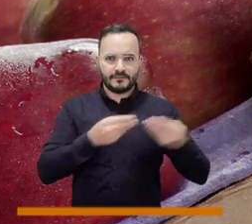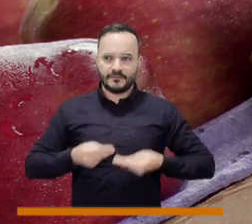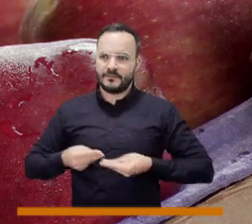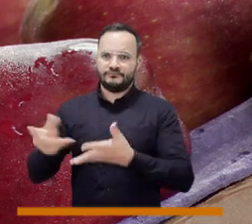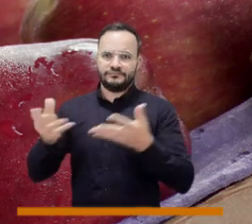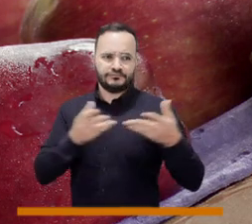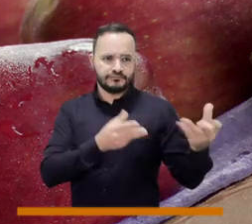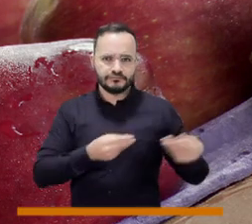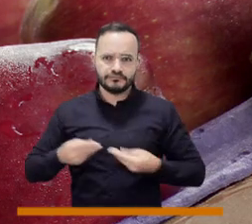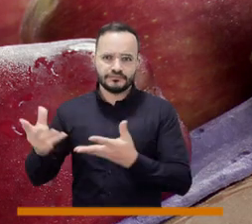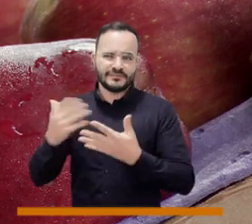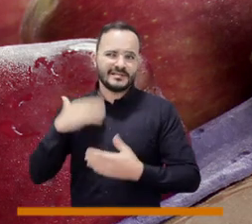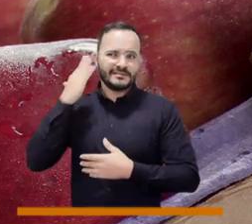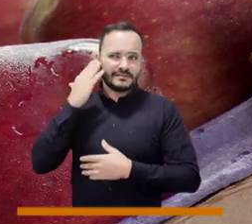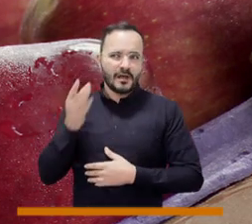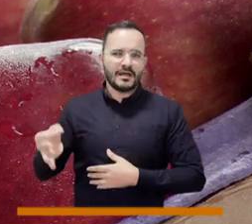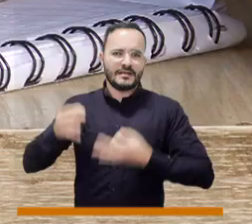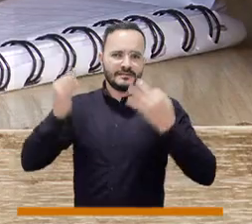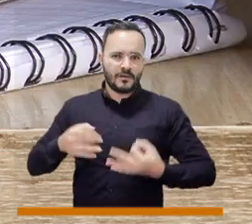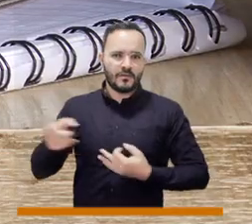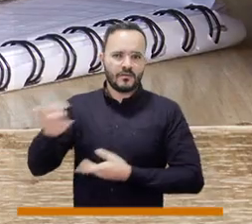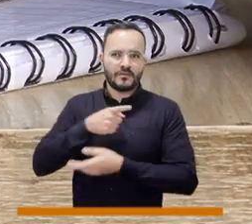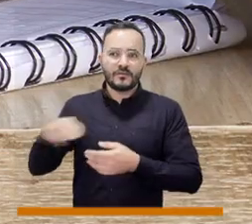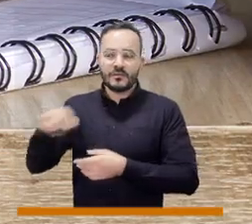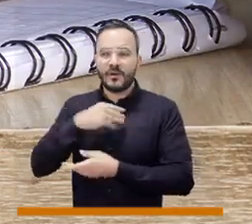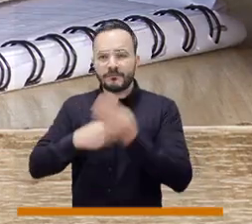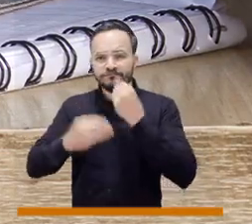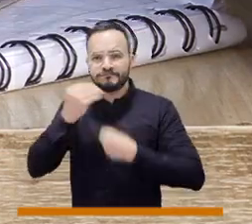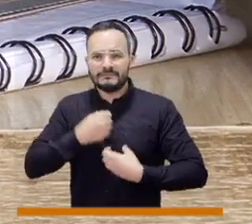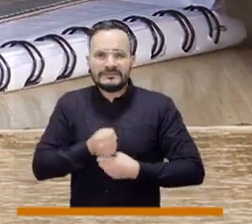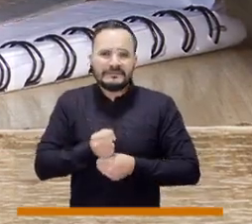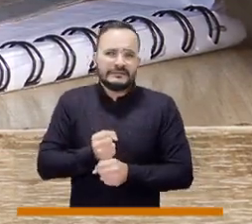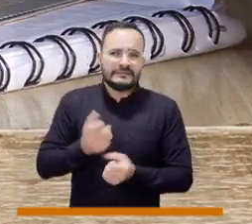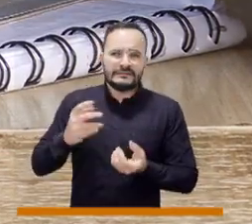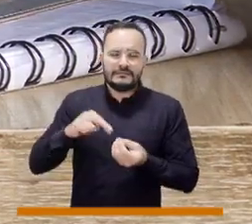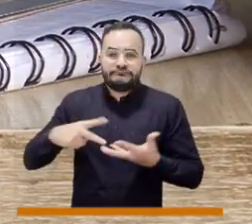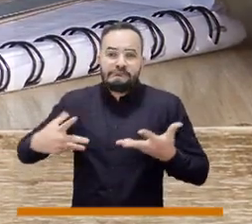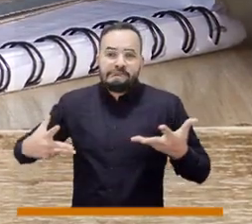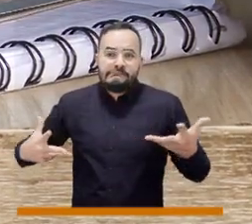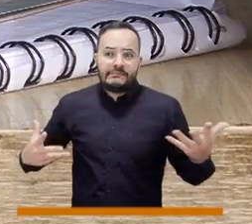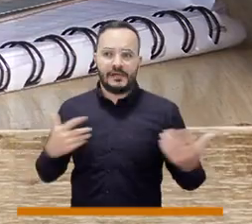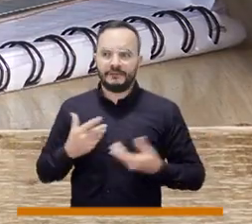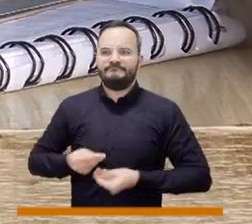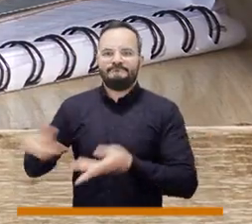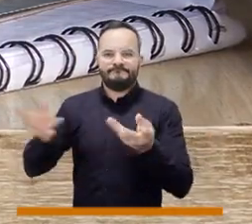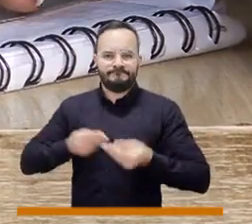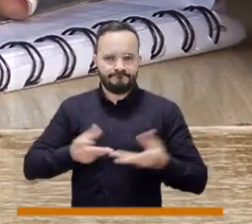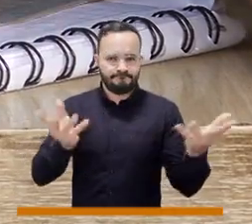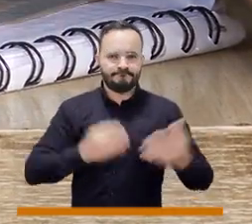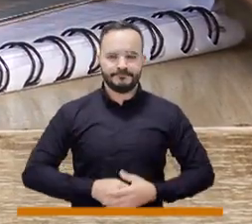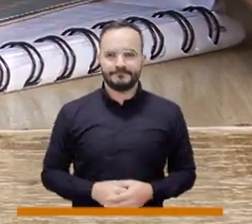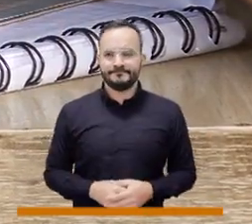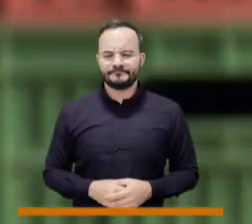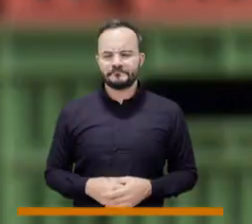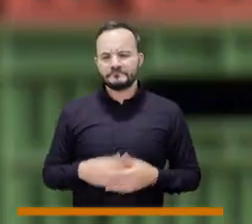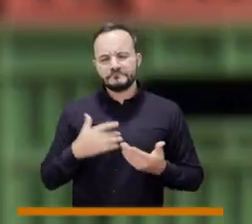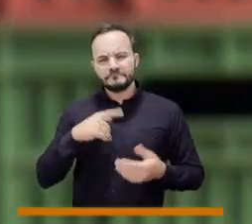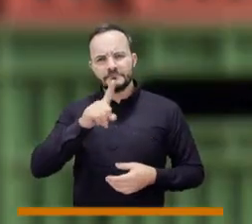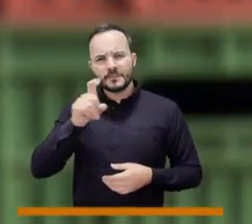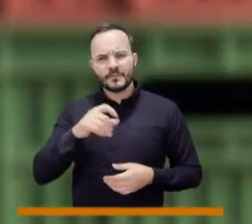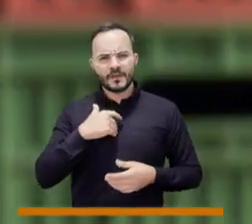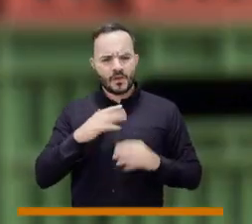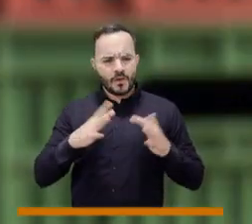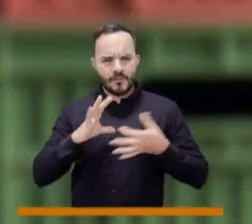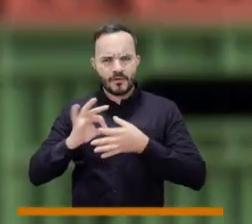efectivamente a personas con vulnerabilidad alimentaria. ¿Cómo se vincula un generador de desperdicios a esa cadena